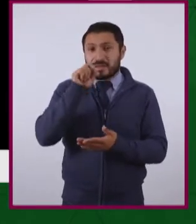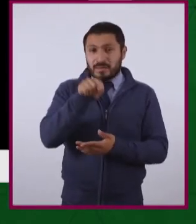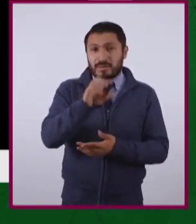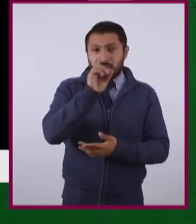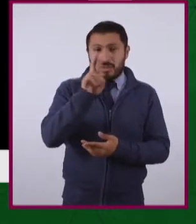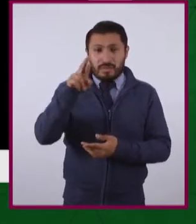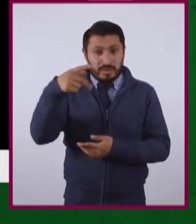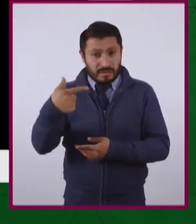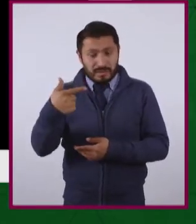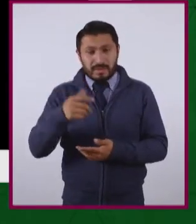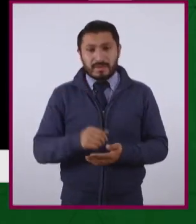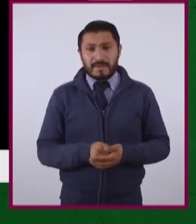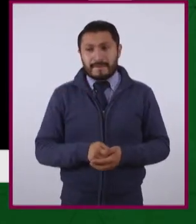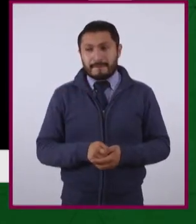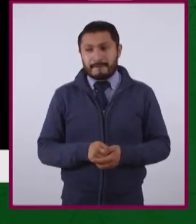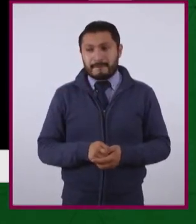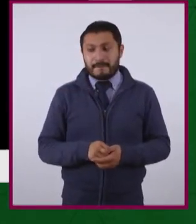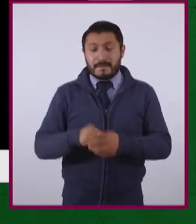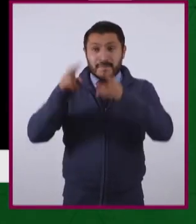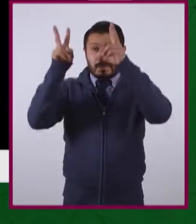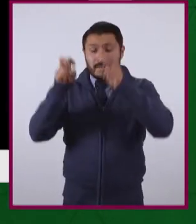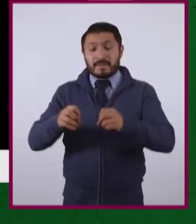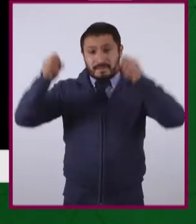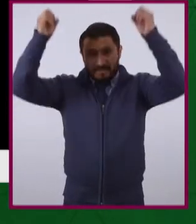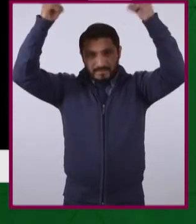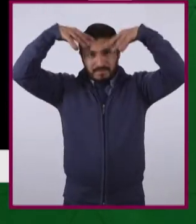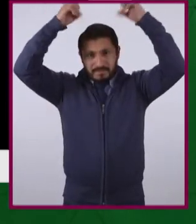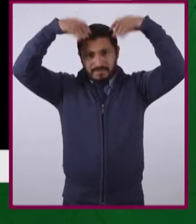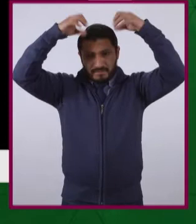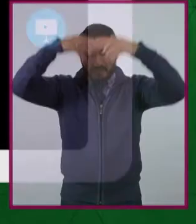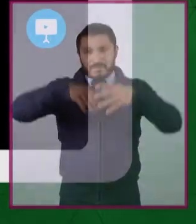islaurbana.org. Capta la lluvia.